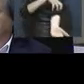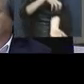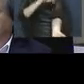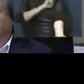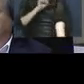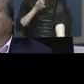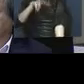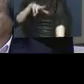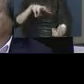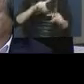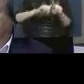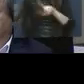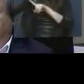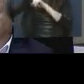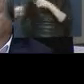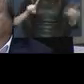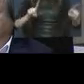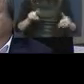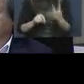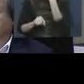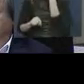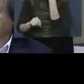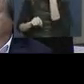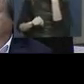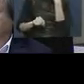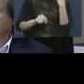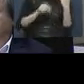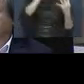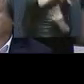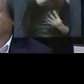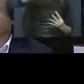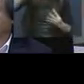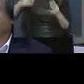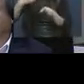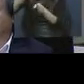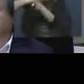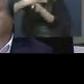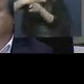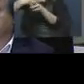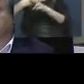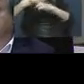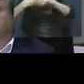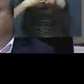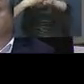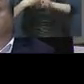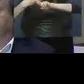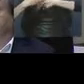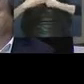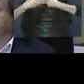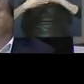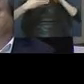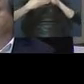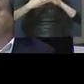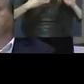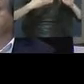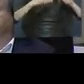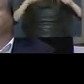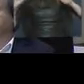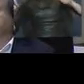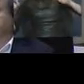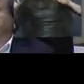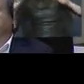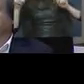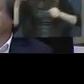enorme distorsión, puesto que habían 4 dependiendo de cada uno de los puntos cardinales, oriente, poniente, sur, norte, y sin embargo, porque